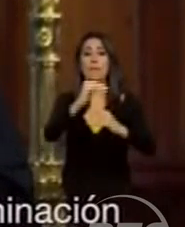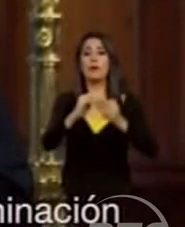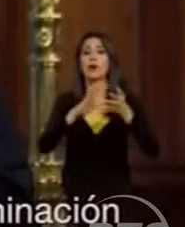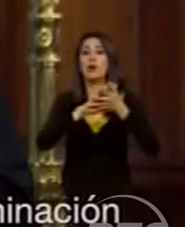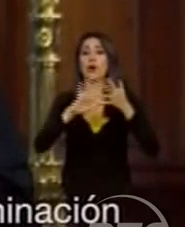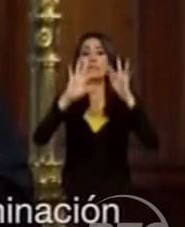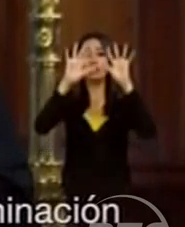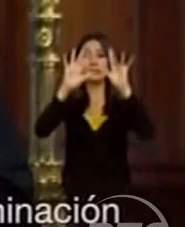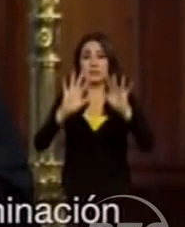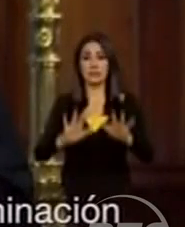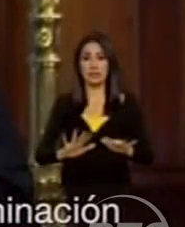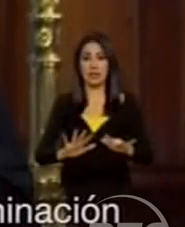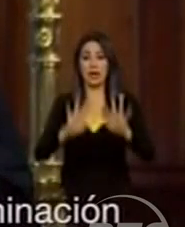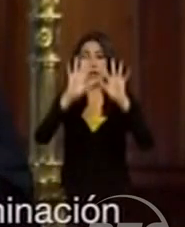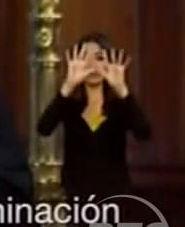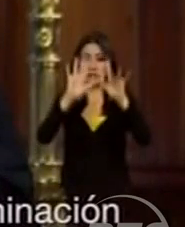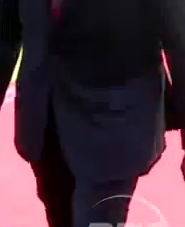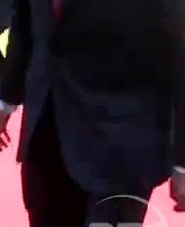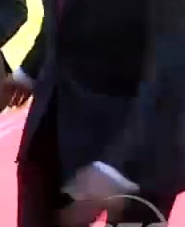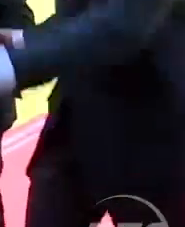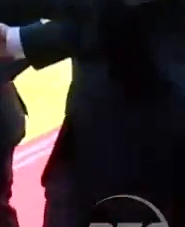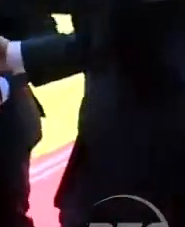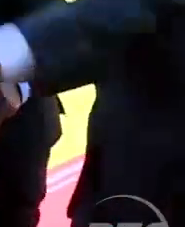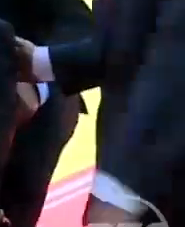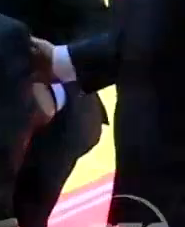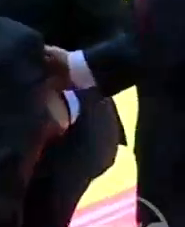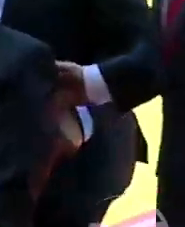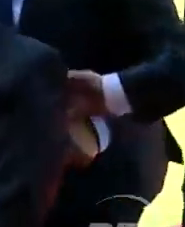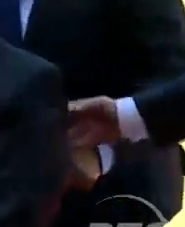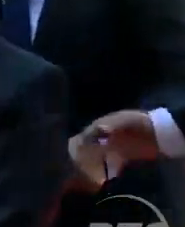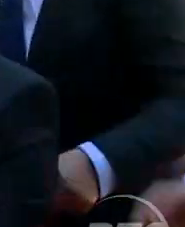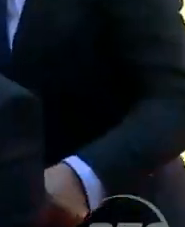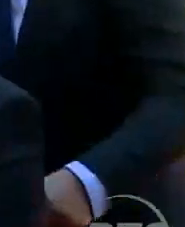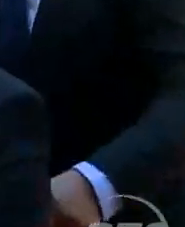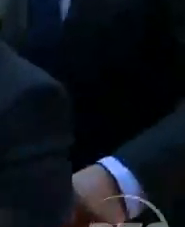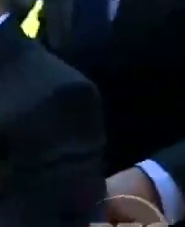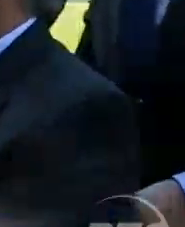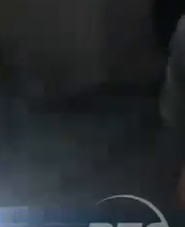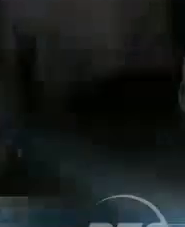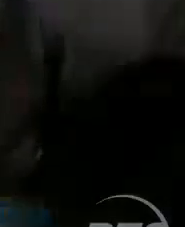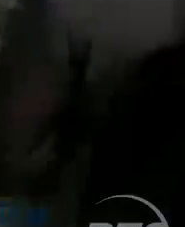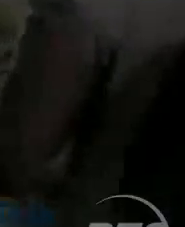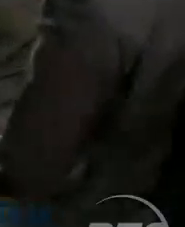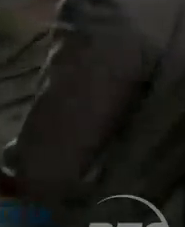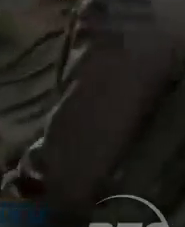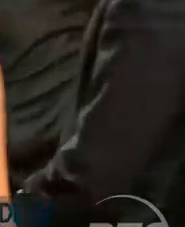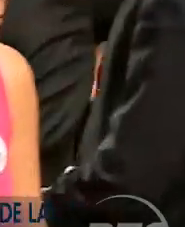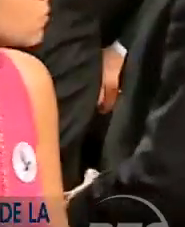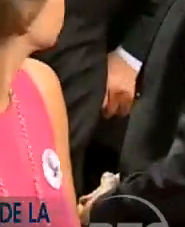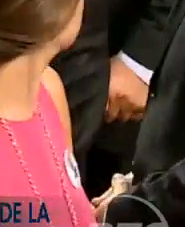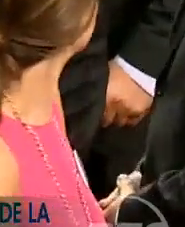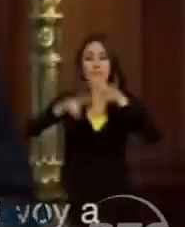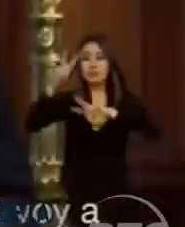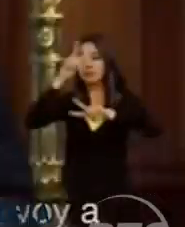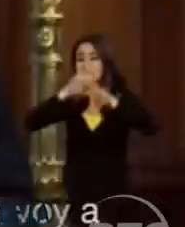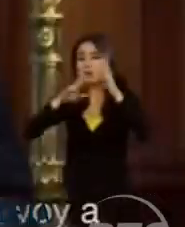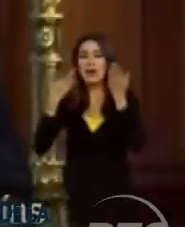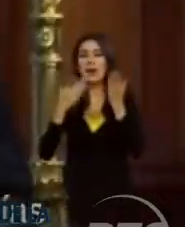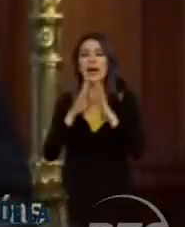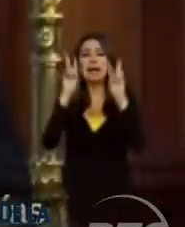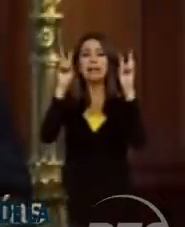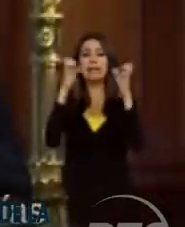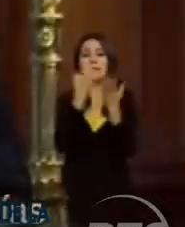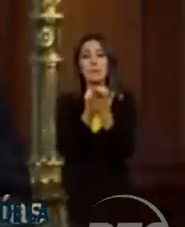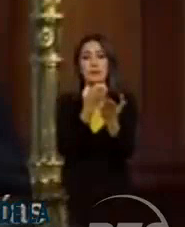la Secretaría Nacional de Inteligencia, SENAIN. Aseguró también que revisará los planes de optimización económica.